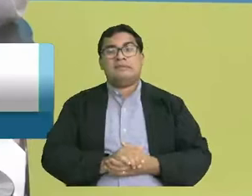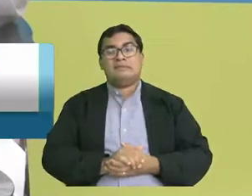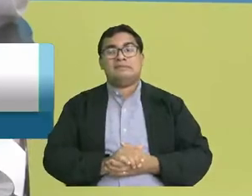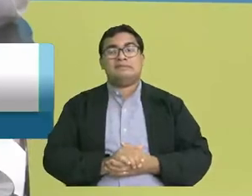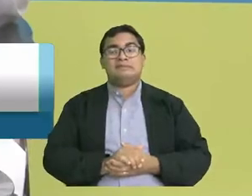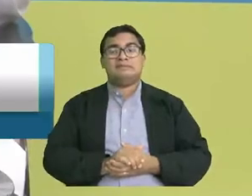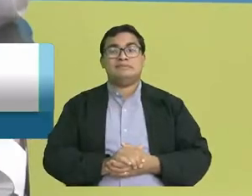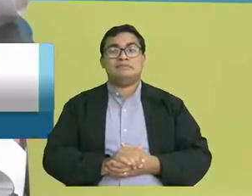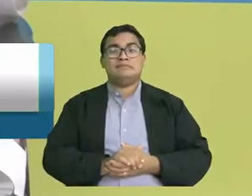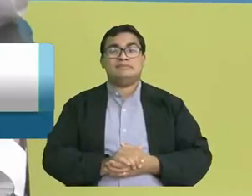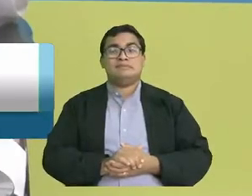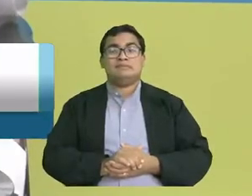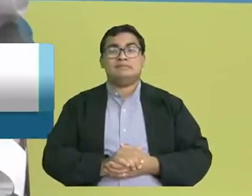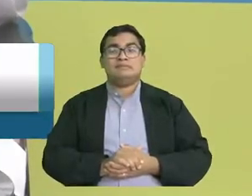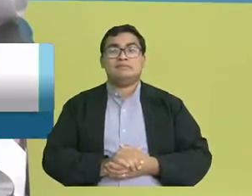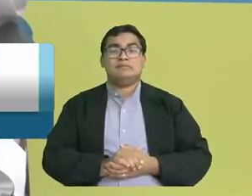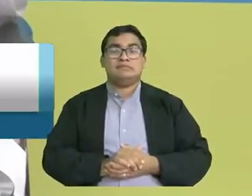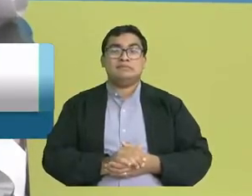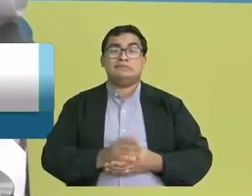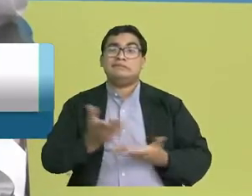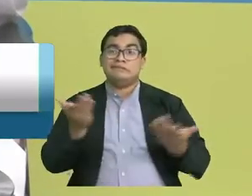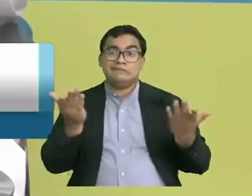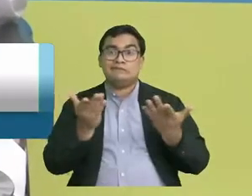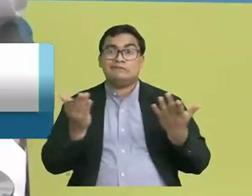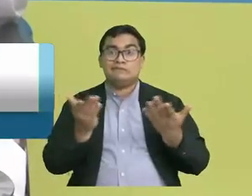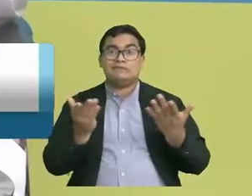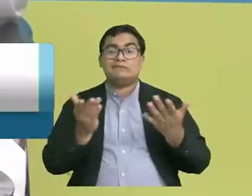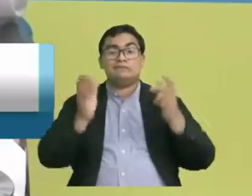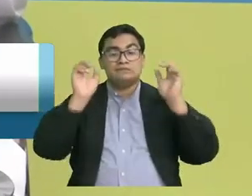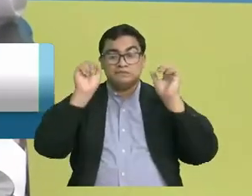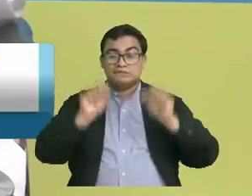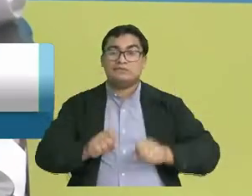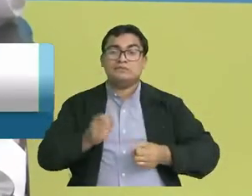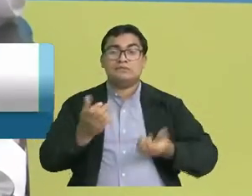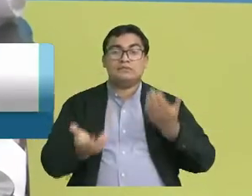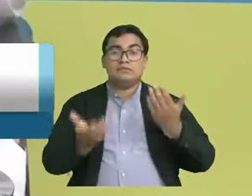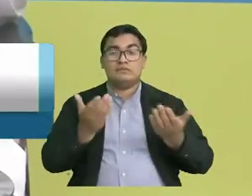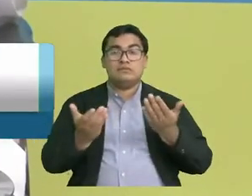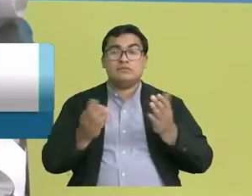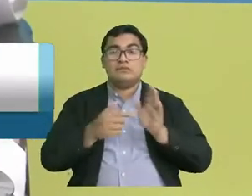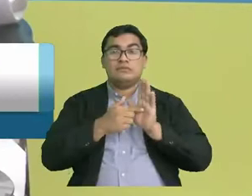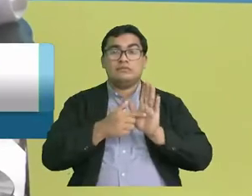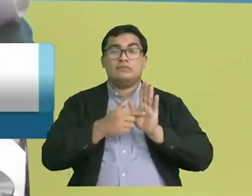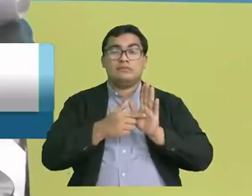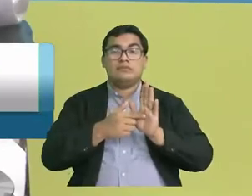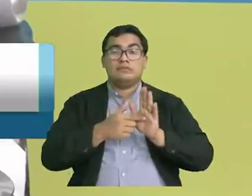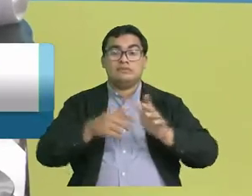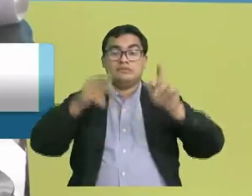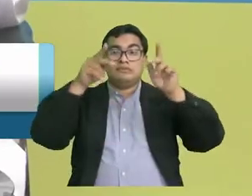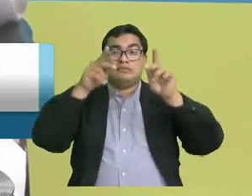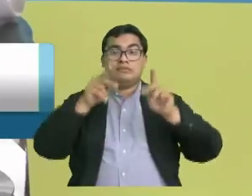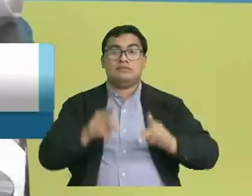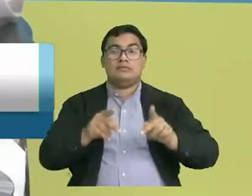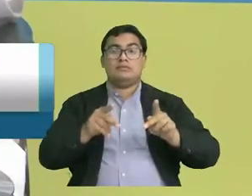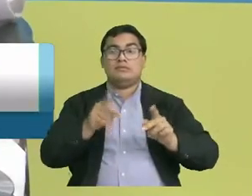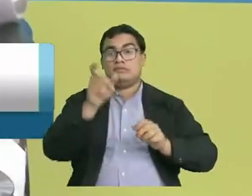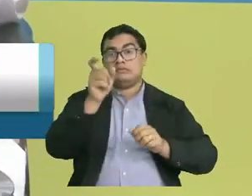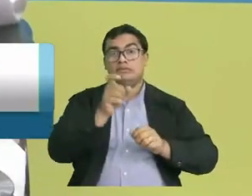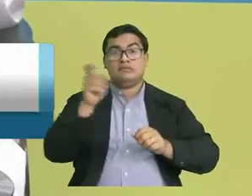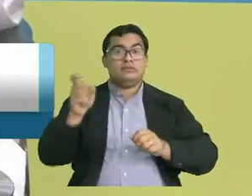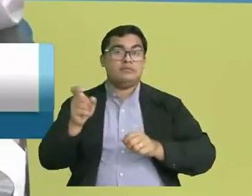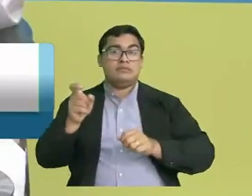¿Verdad? Esa es una de las situaciones que se puede dar en las cuales una persona que es